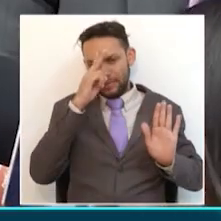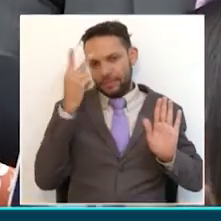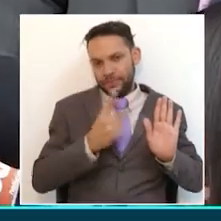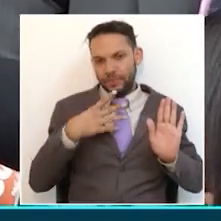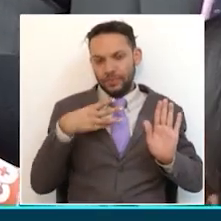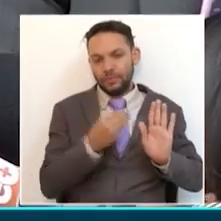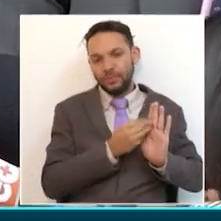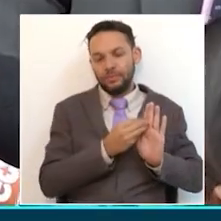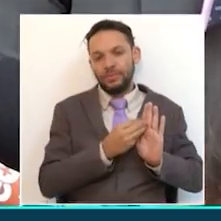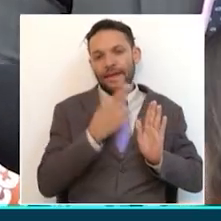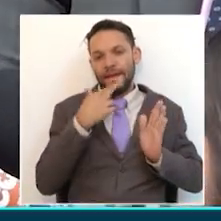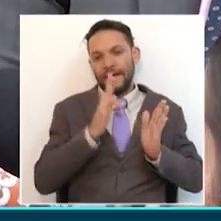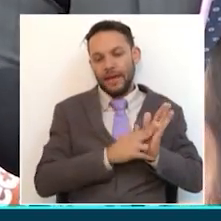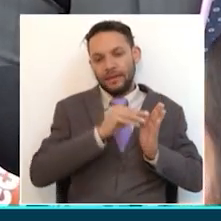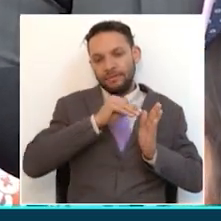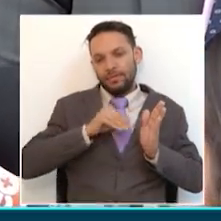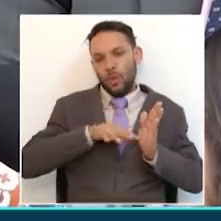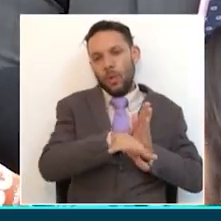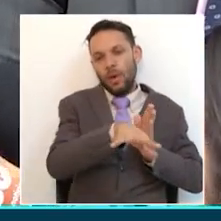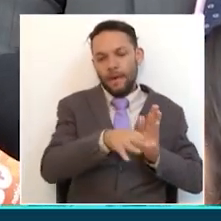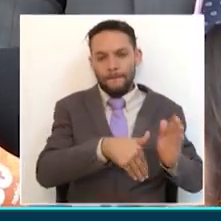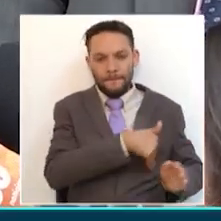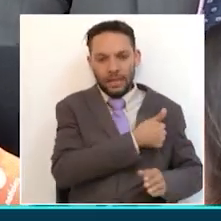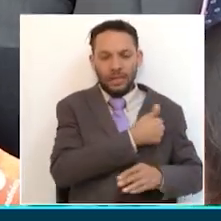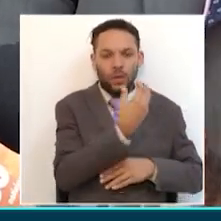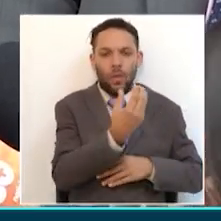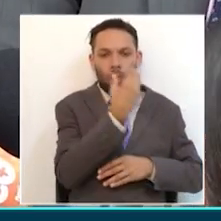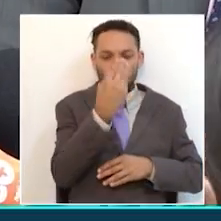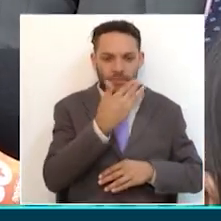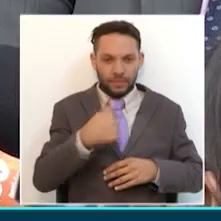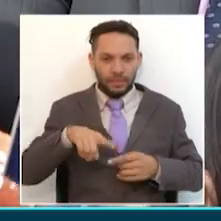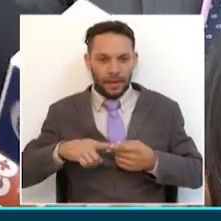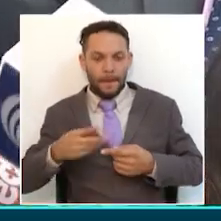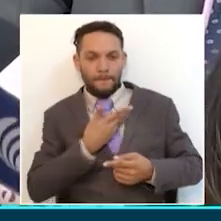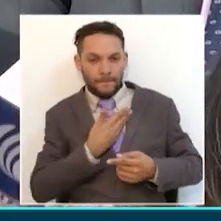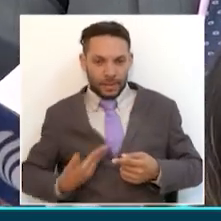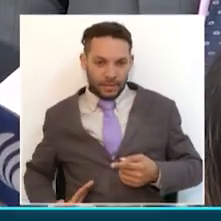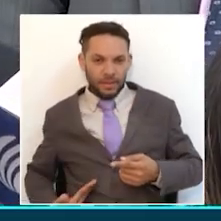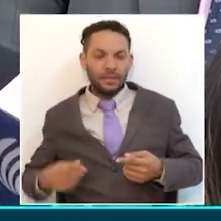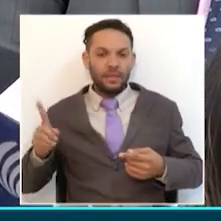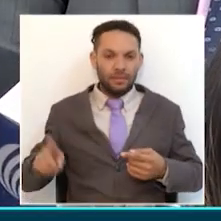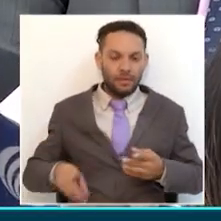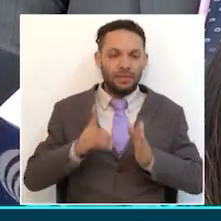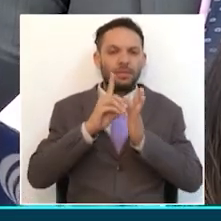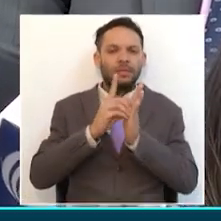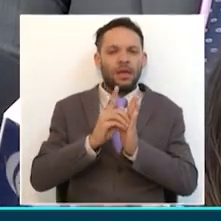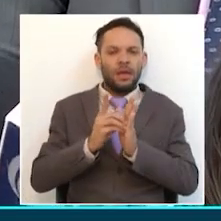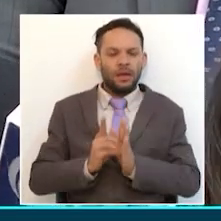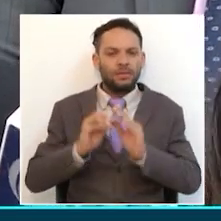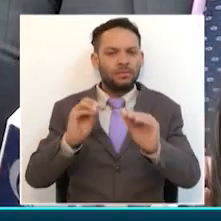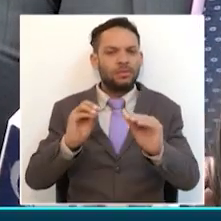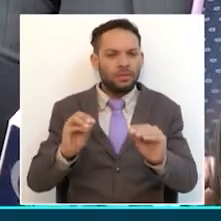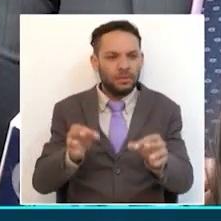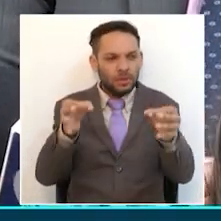circular informativa de parte del Ministerio del Interior. El presidente de la República expidió un decreto en el cual